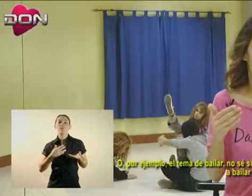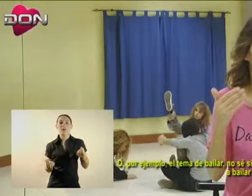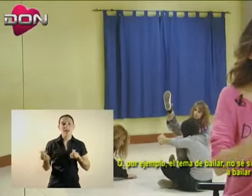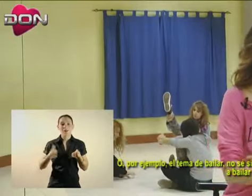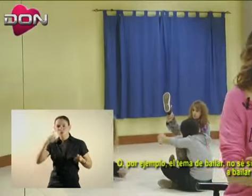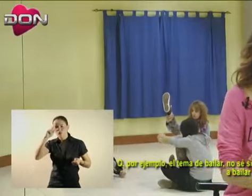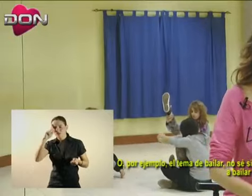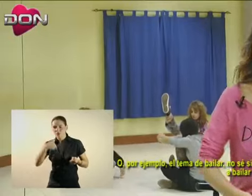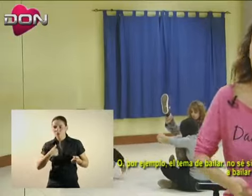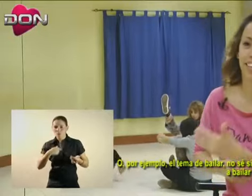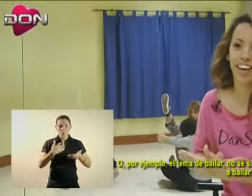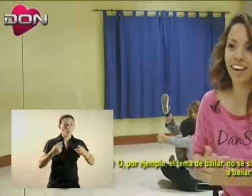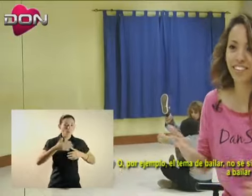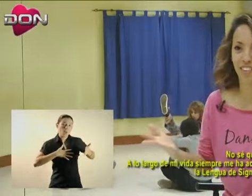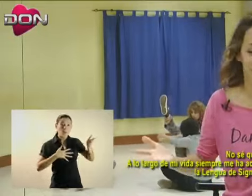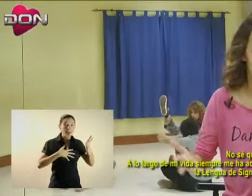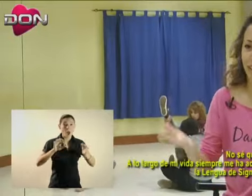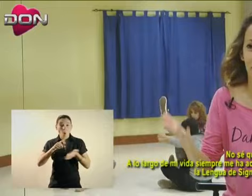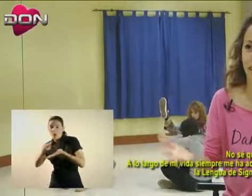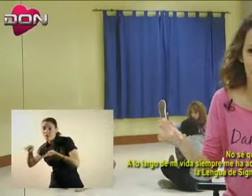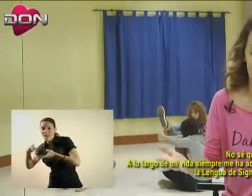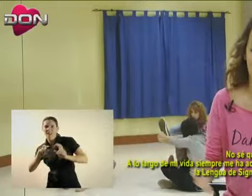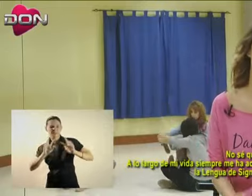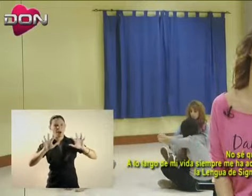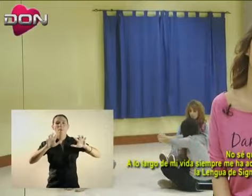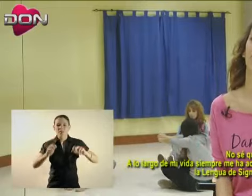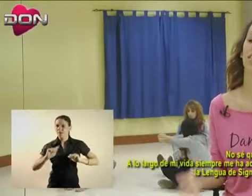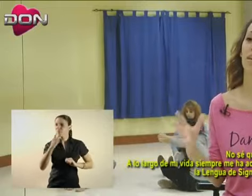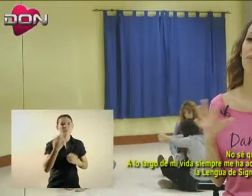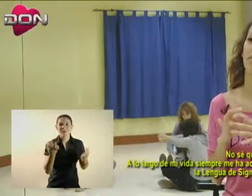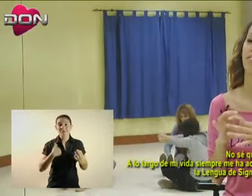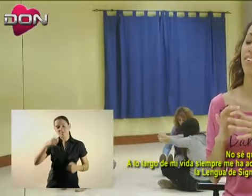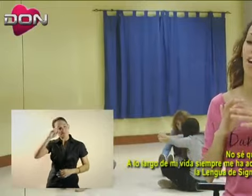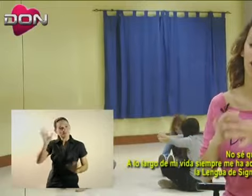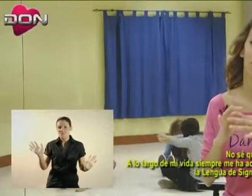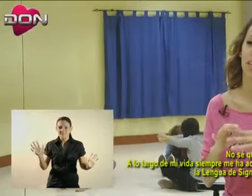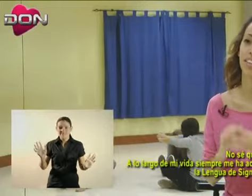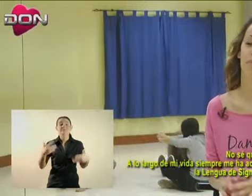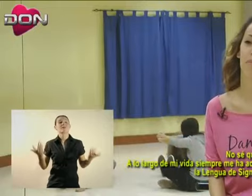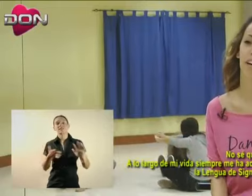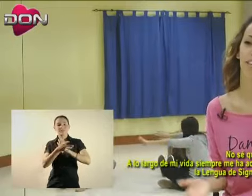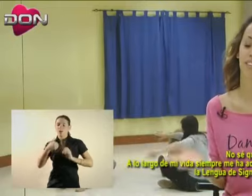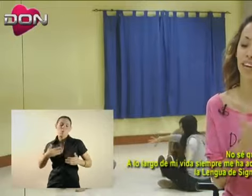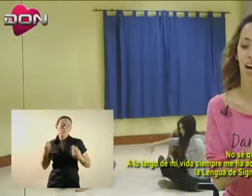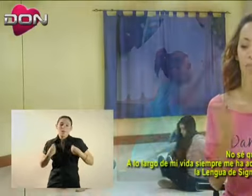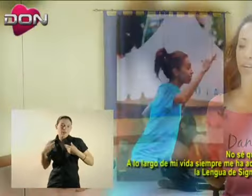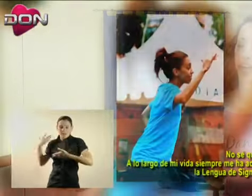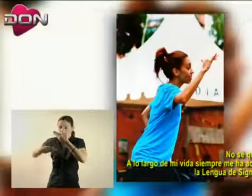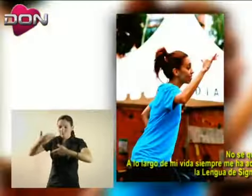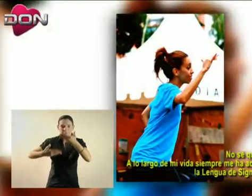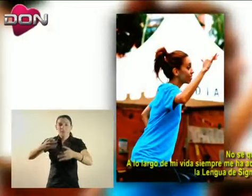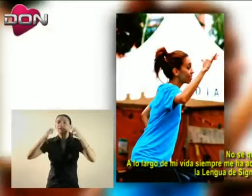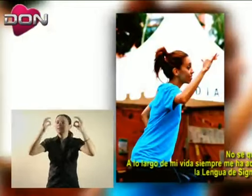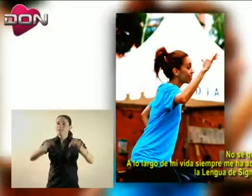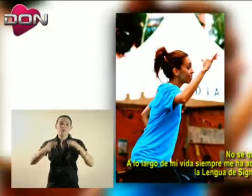aprendí primero a bailar y luego a gatear, no sé qué fue lo primero, ¿no? Entonces siempre, a lo largo de mi vida, siempre me han